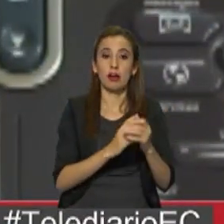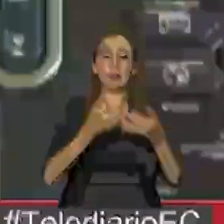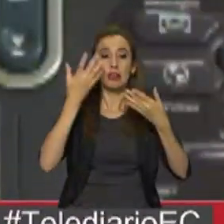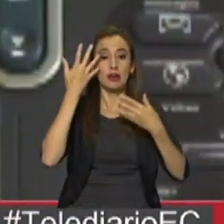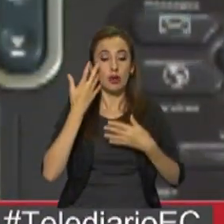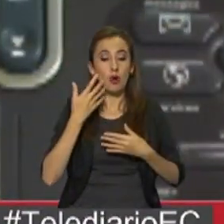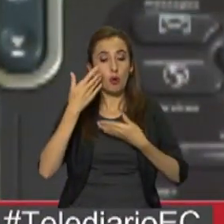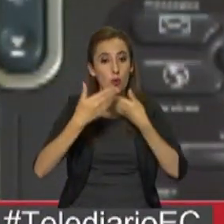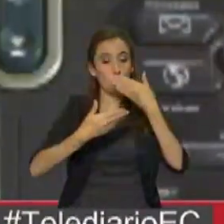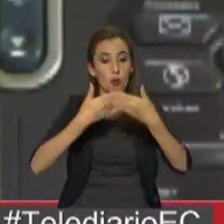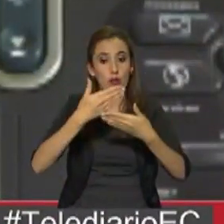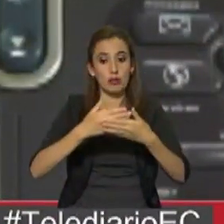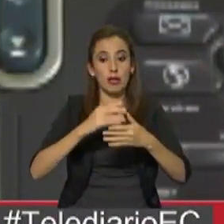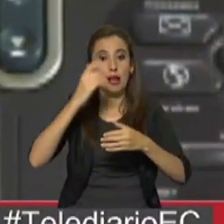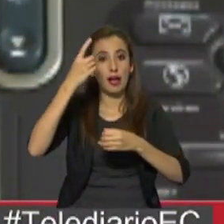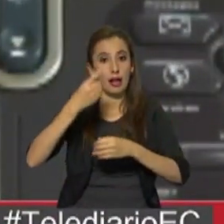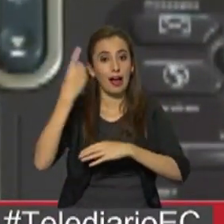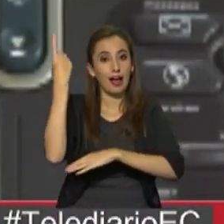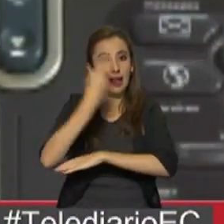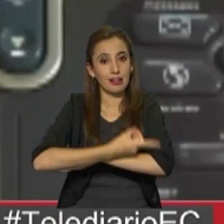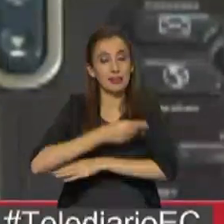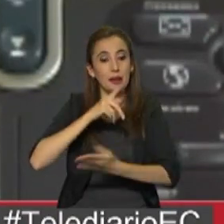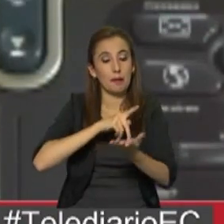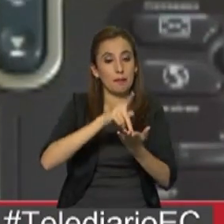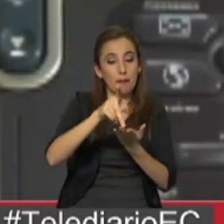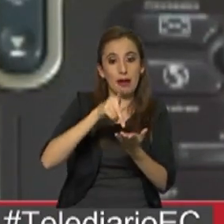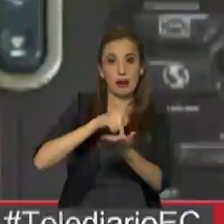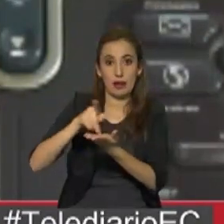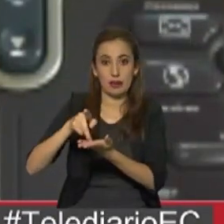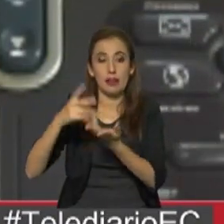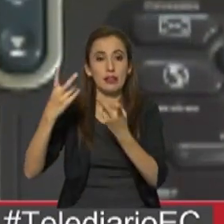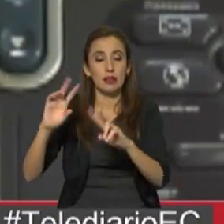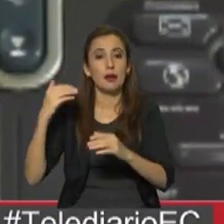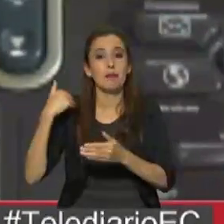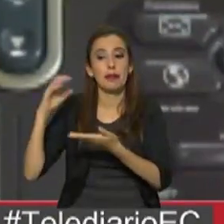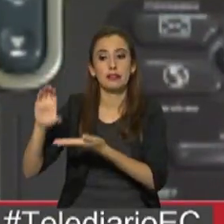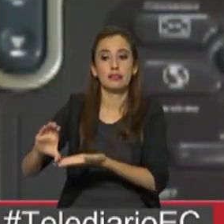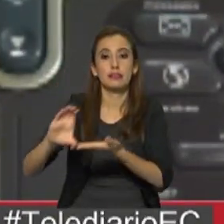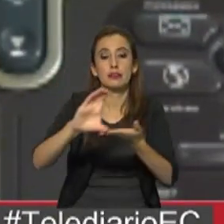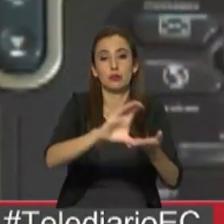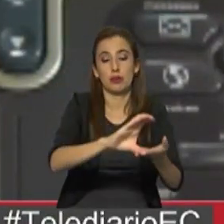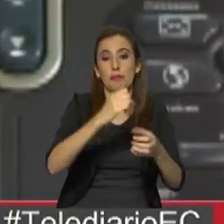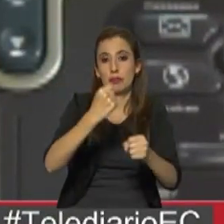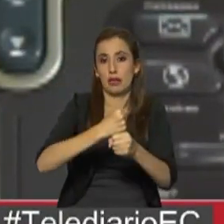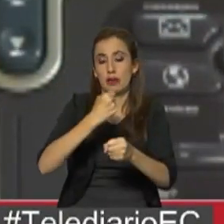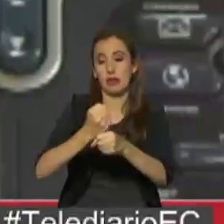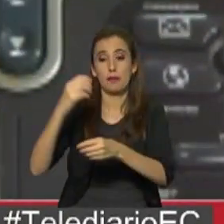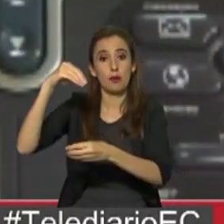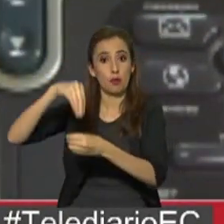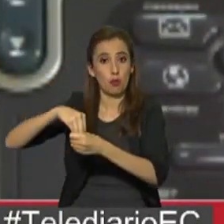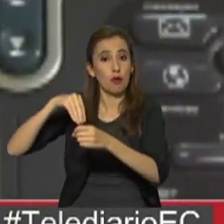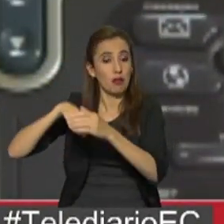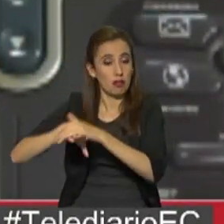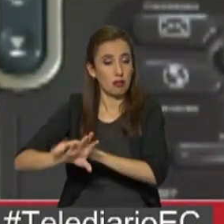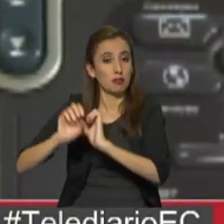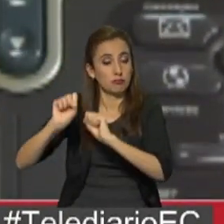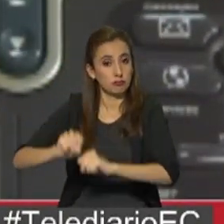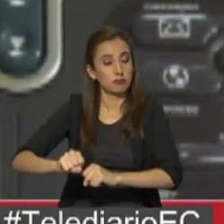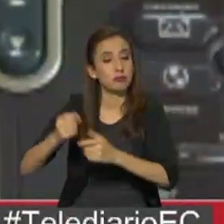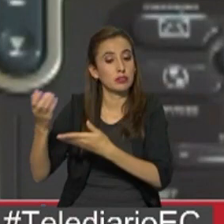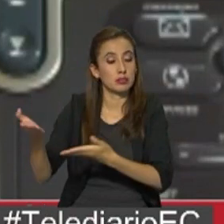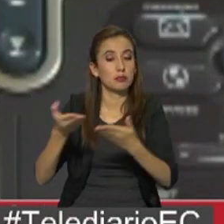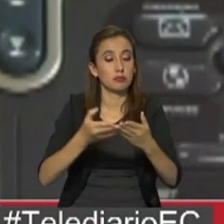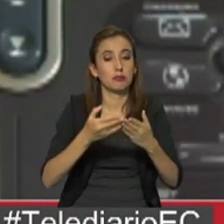con los aportes de la seguridad social y también generar un capital de trabajo que les permita invertir los